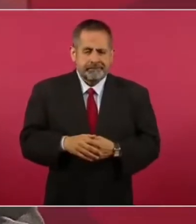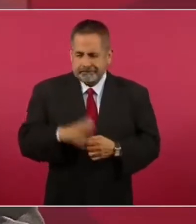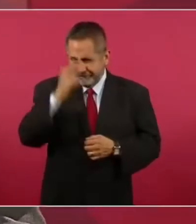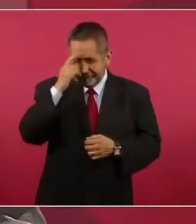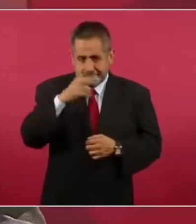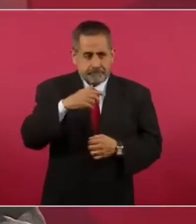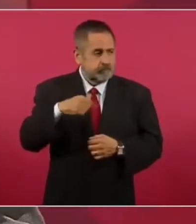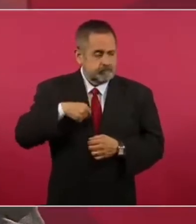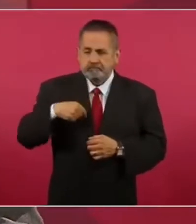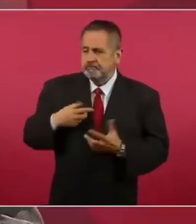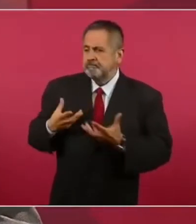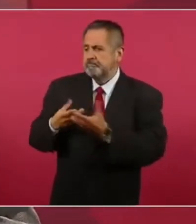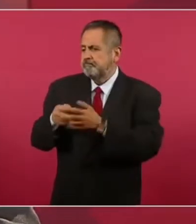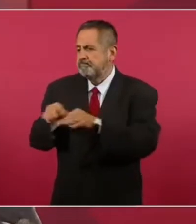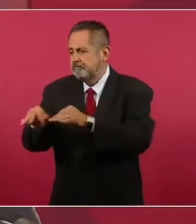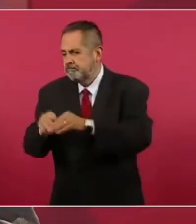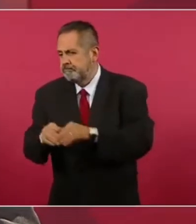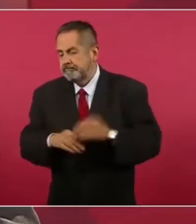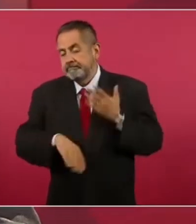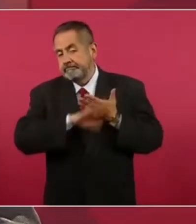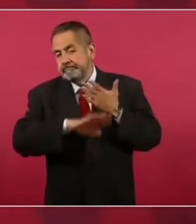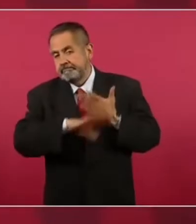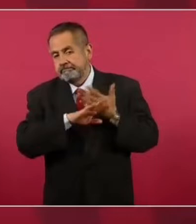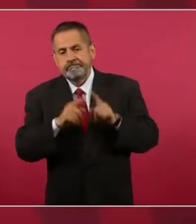criticaban antes más y todavía